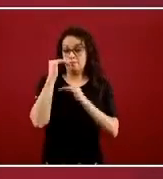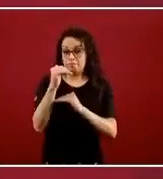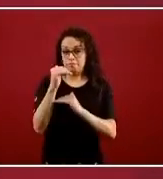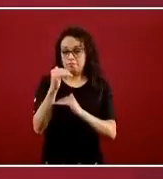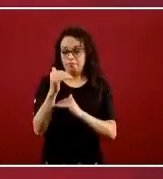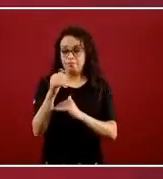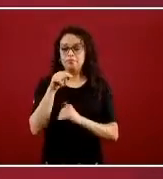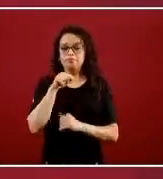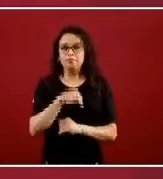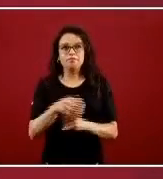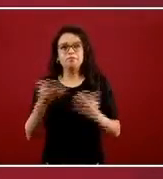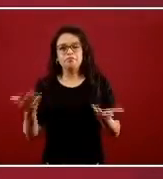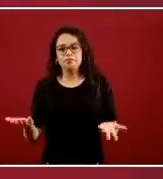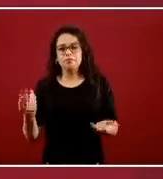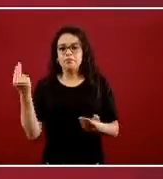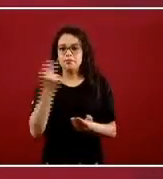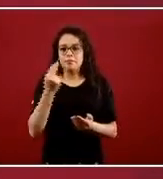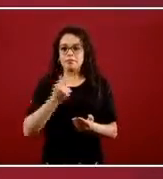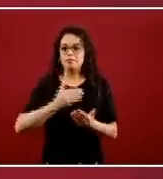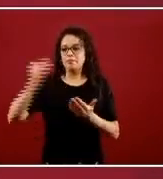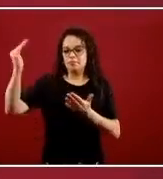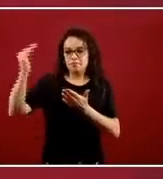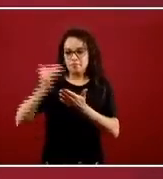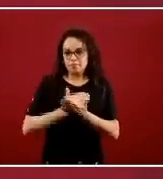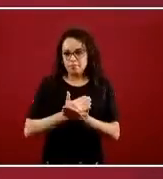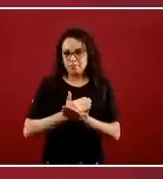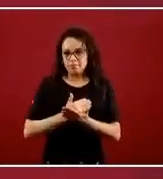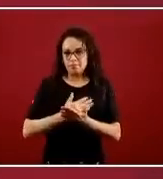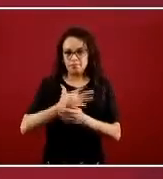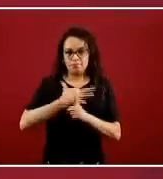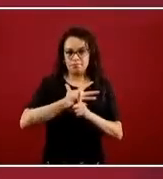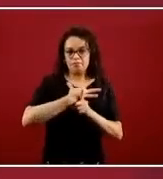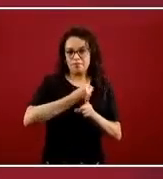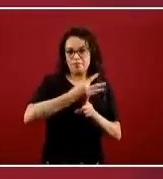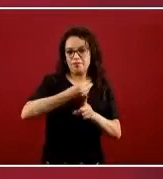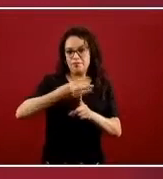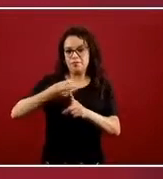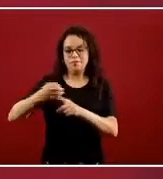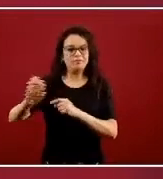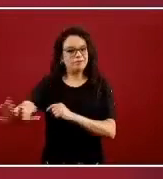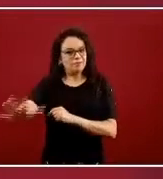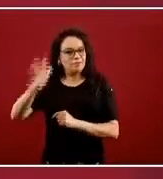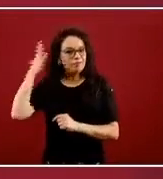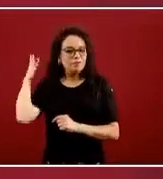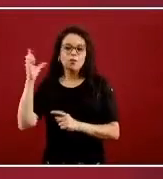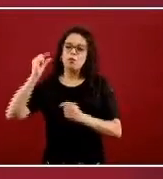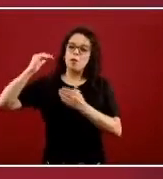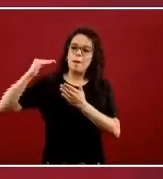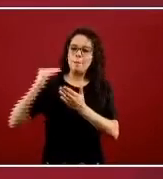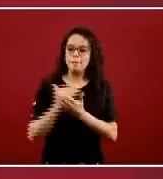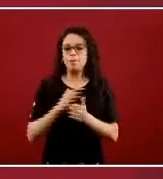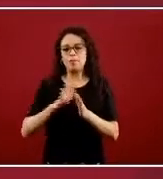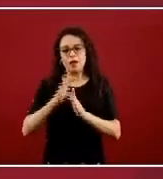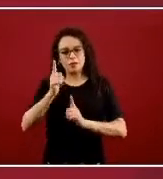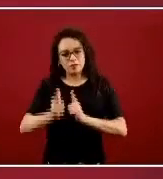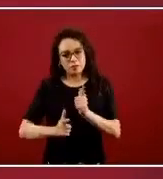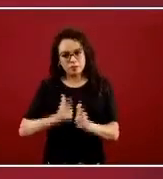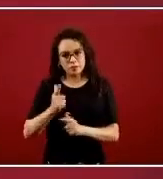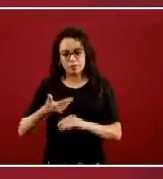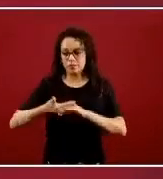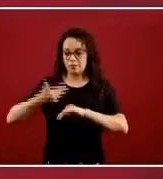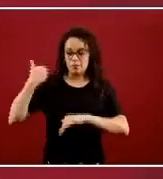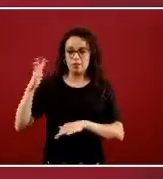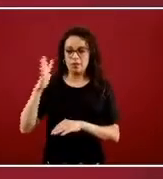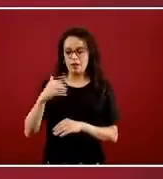que logremos reducir la velocidad de transmisión. Hemos dicho también desde el inicio, quizá lo recuerdan, que